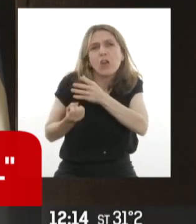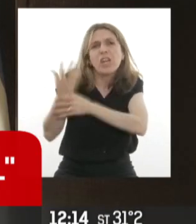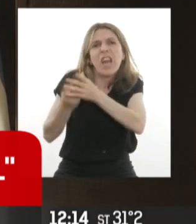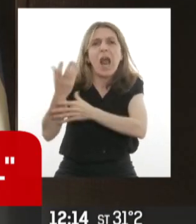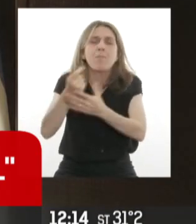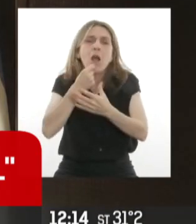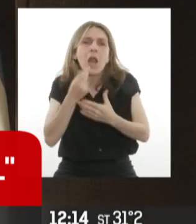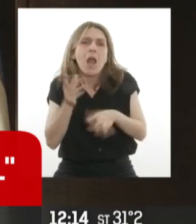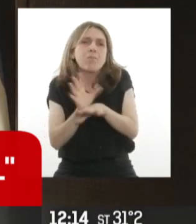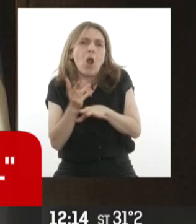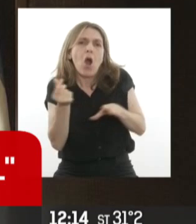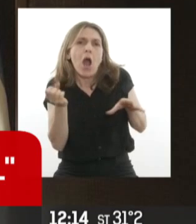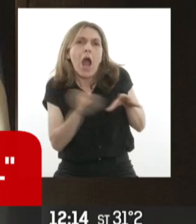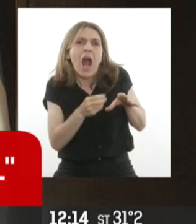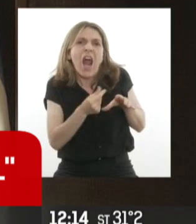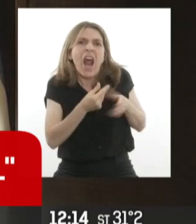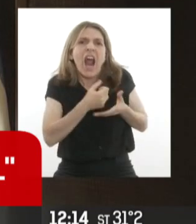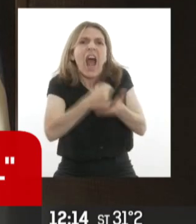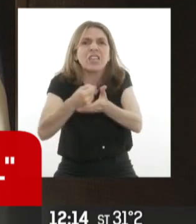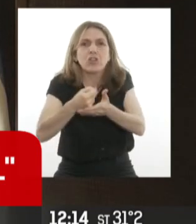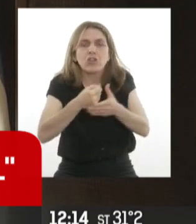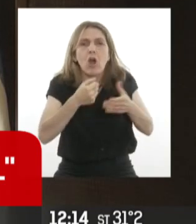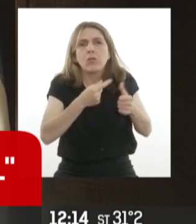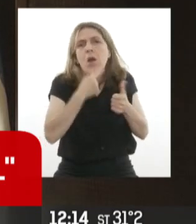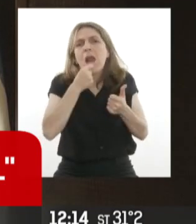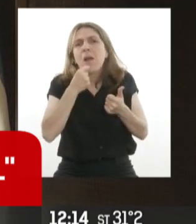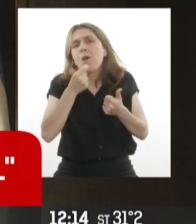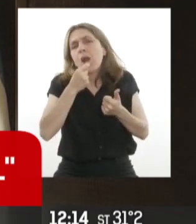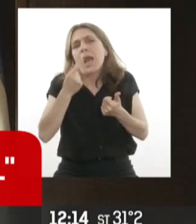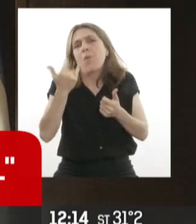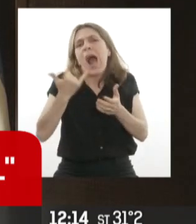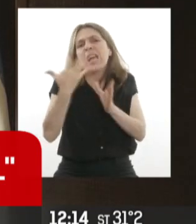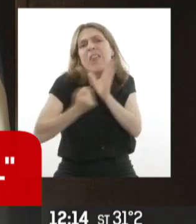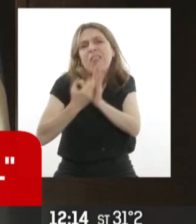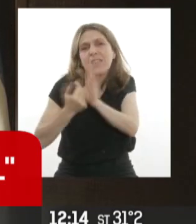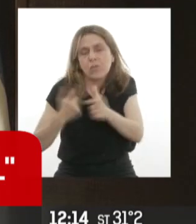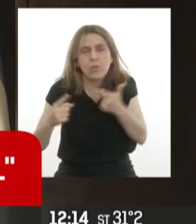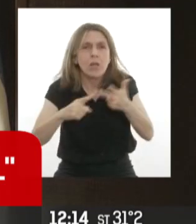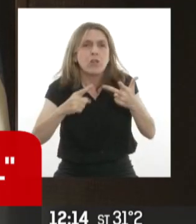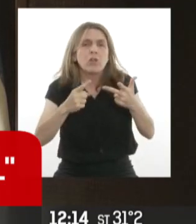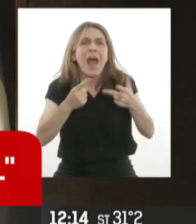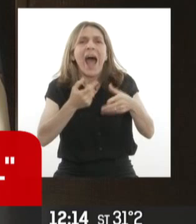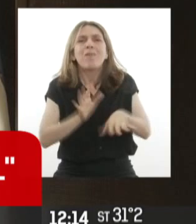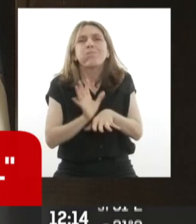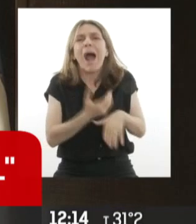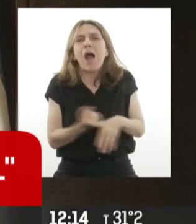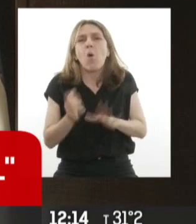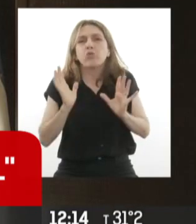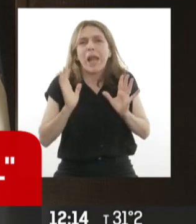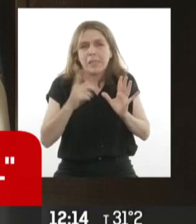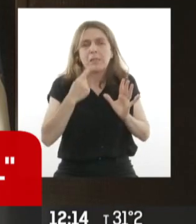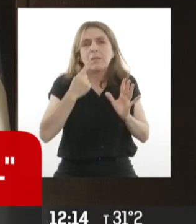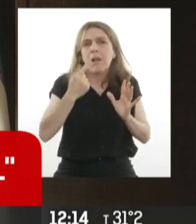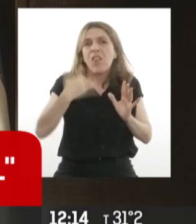del gasto, de eliminación del déficit, del ajuste. Si a la hora de la verdad tuvieron que salir